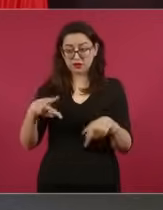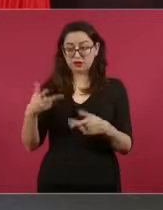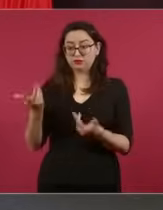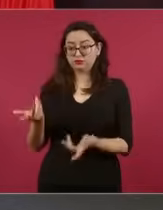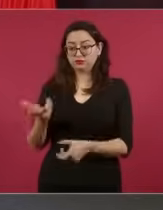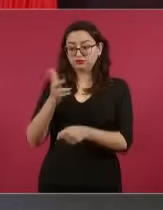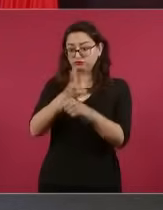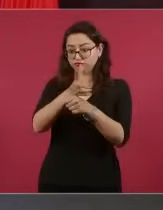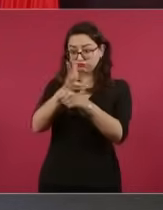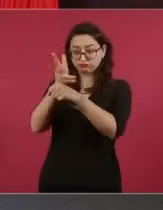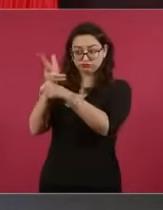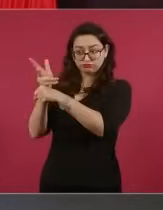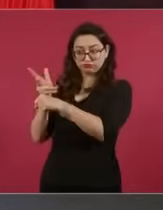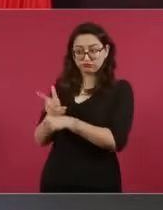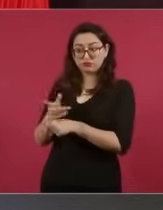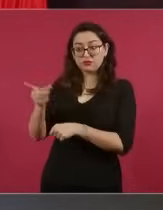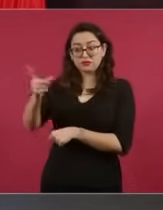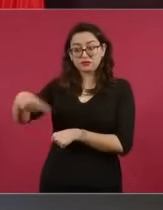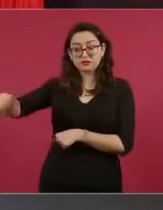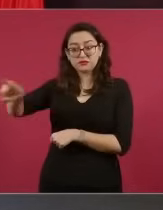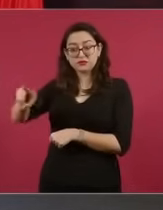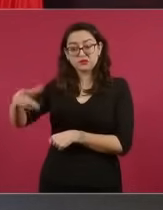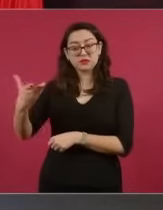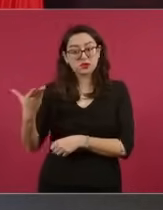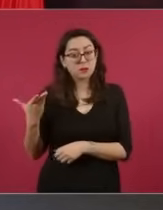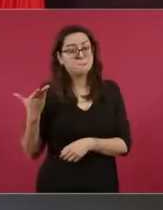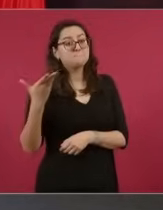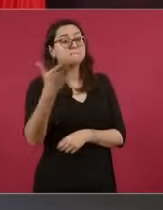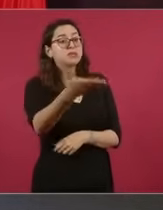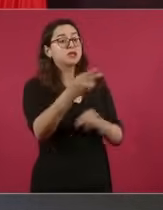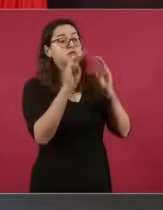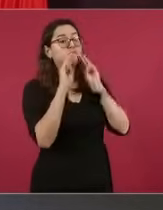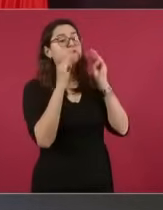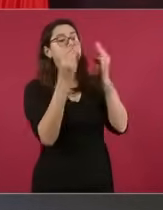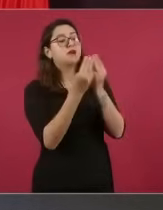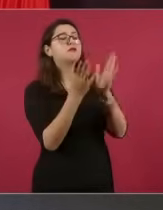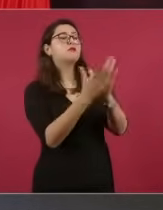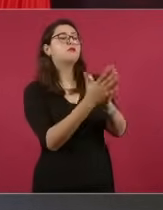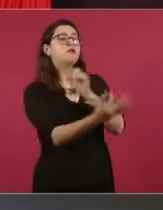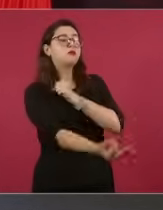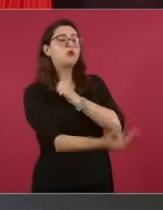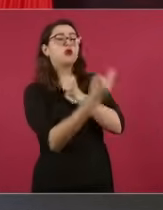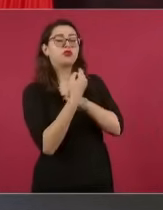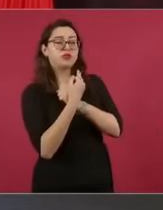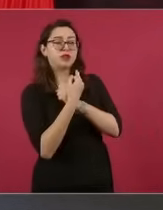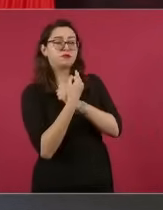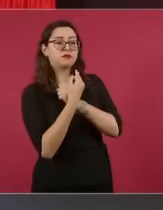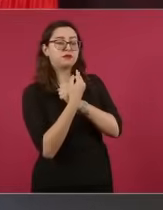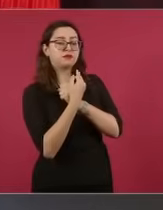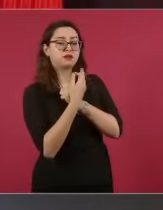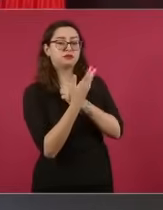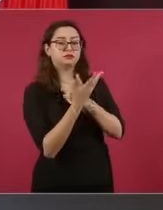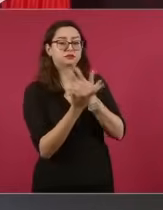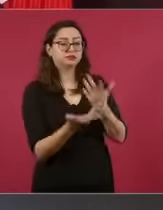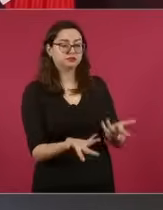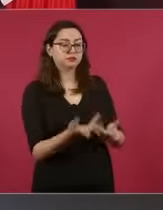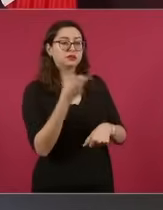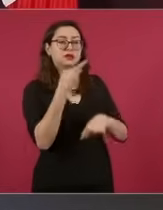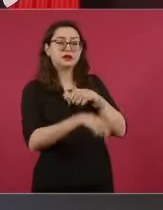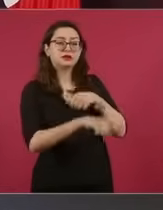al jefe de un grupo, de una banda, que los proteja o que no les haga